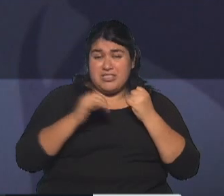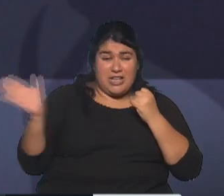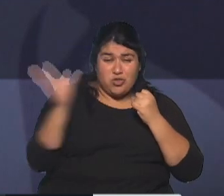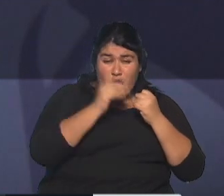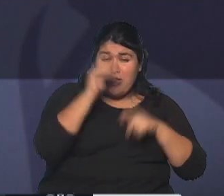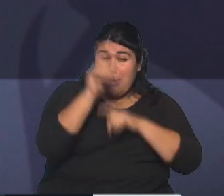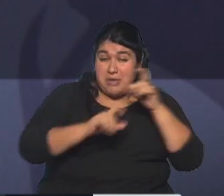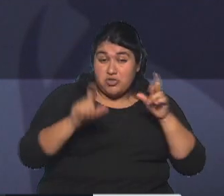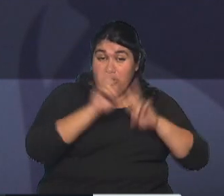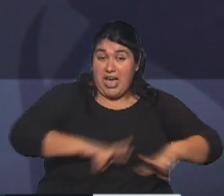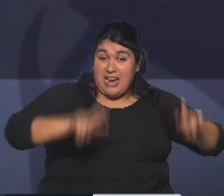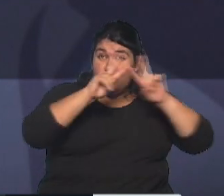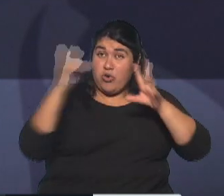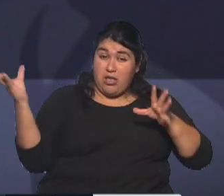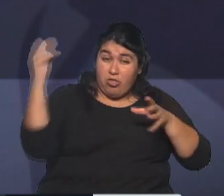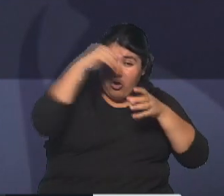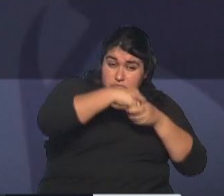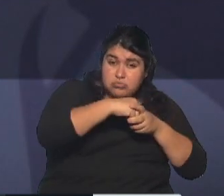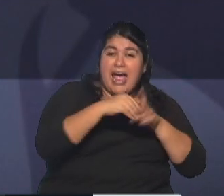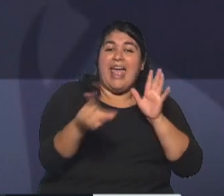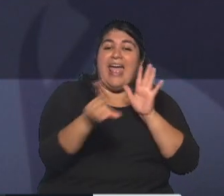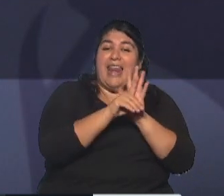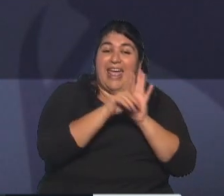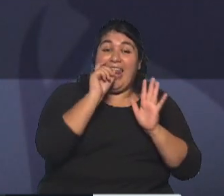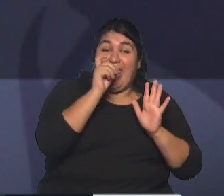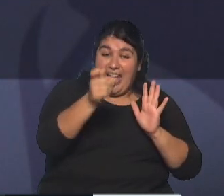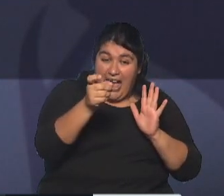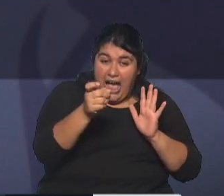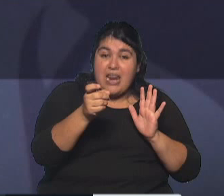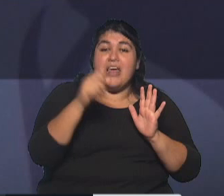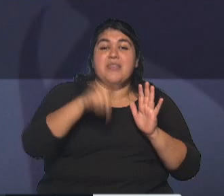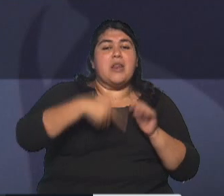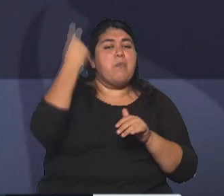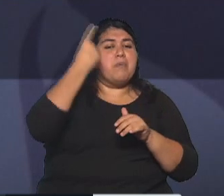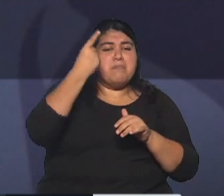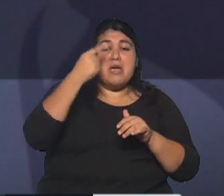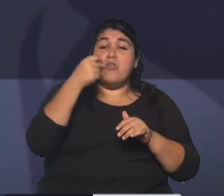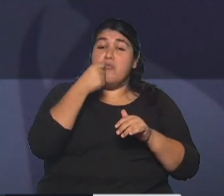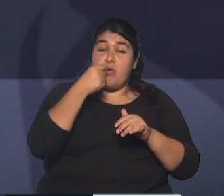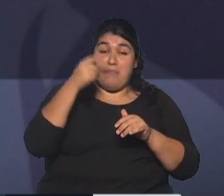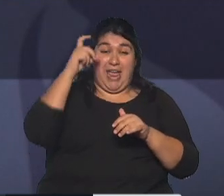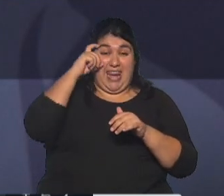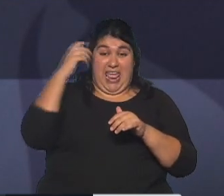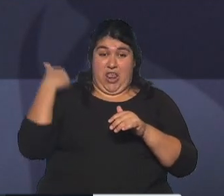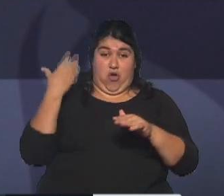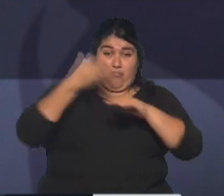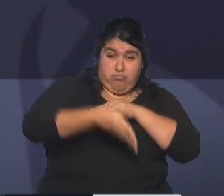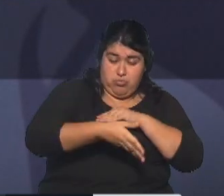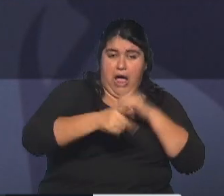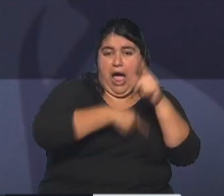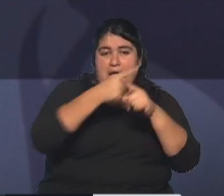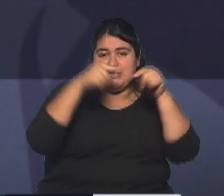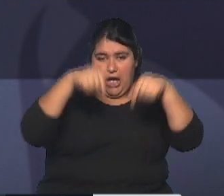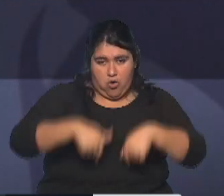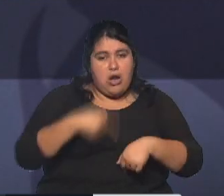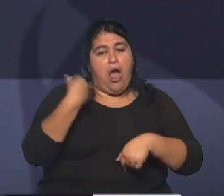illegally, as well as those who have arrived illegally since January the 1st, may now be